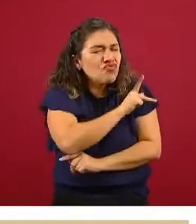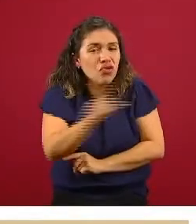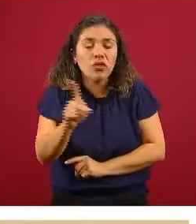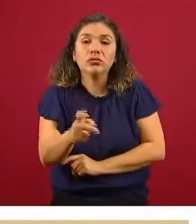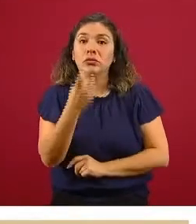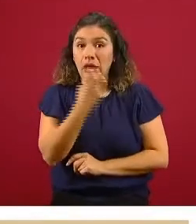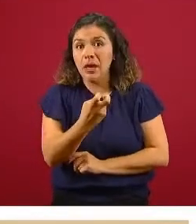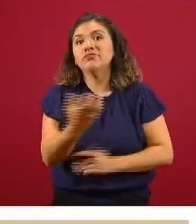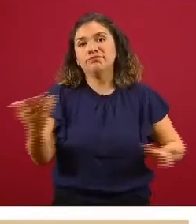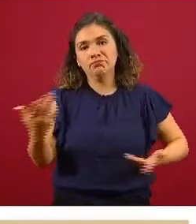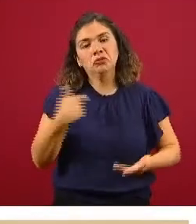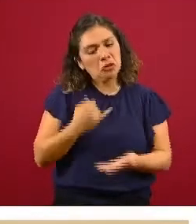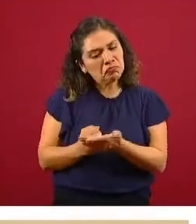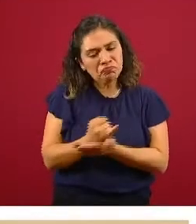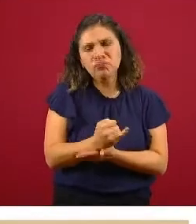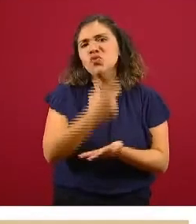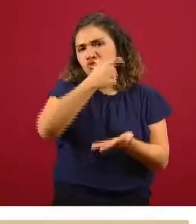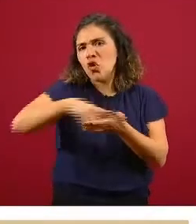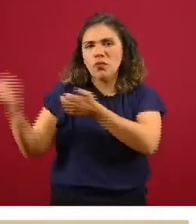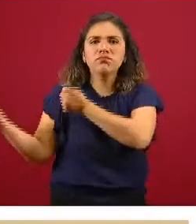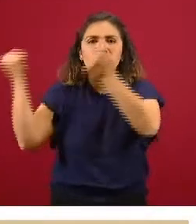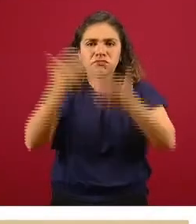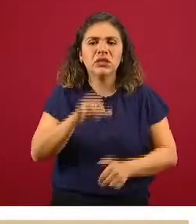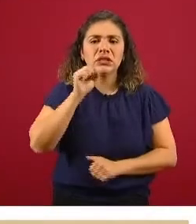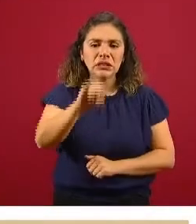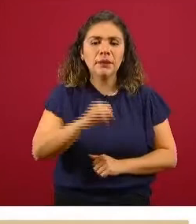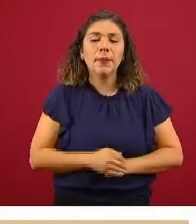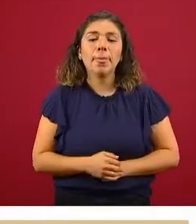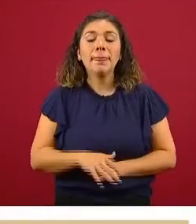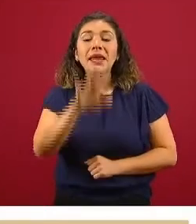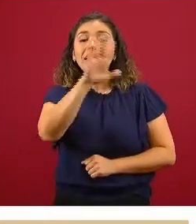Es algo que decidimos comprar.